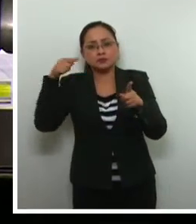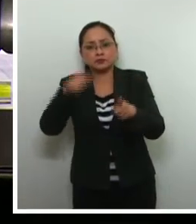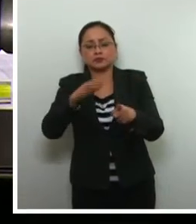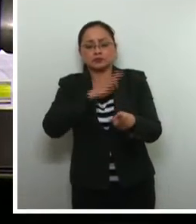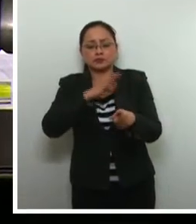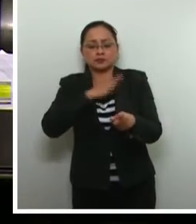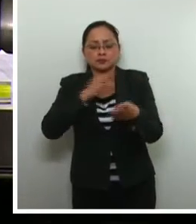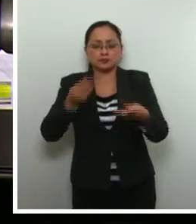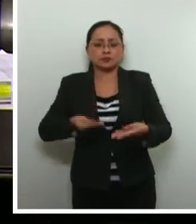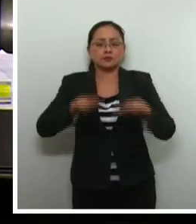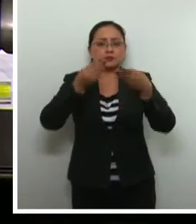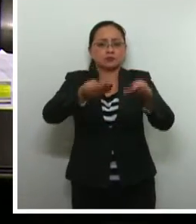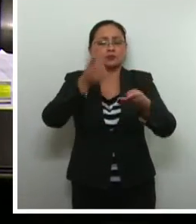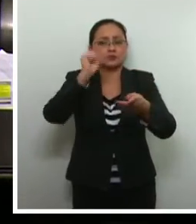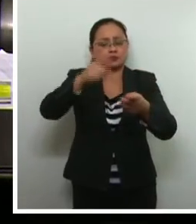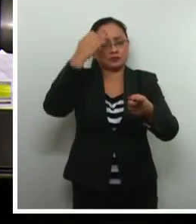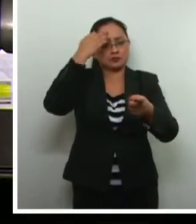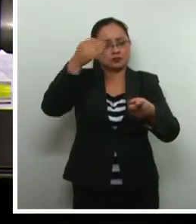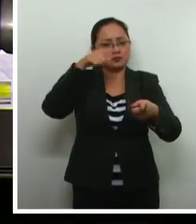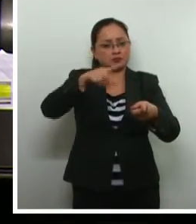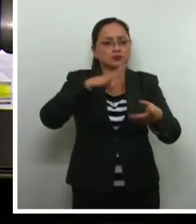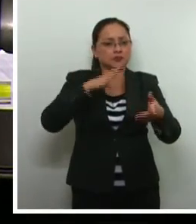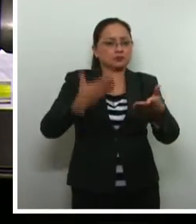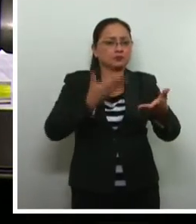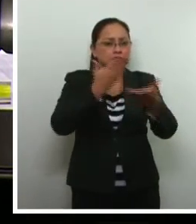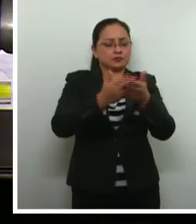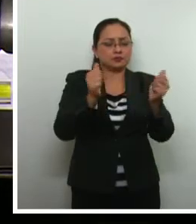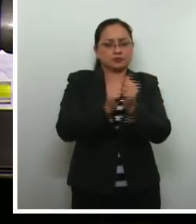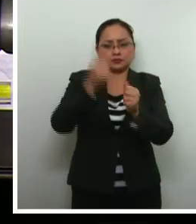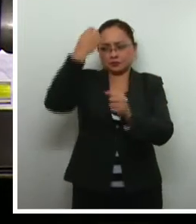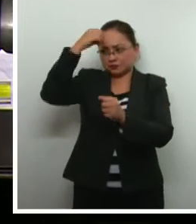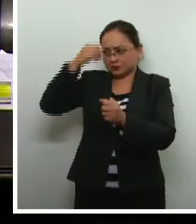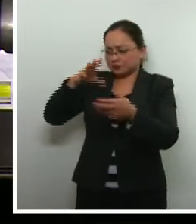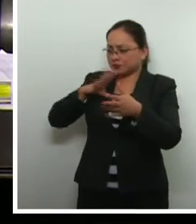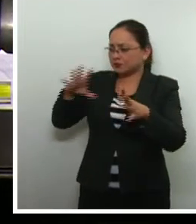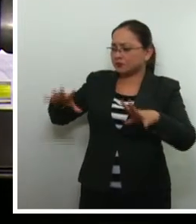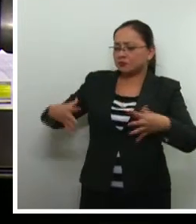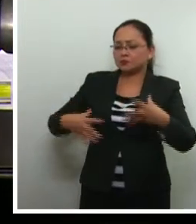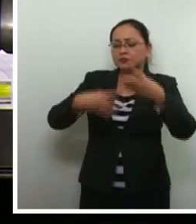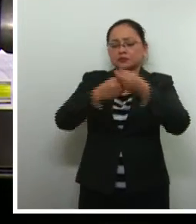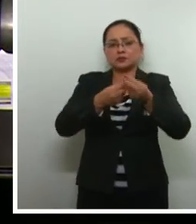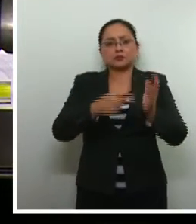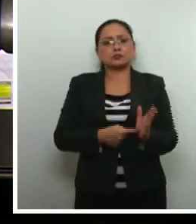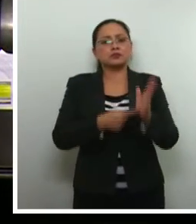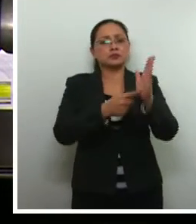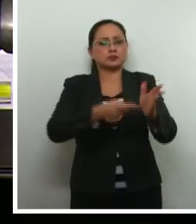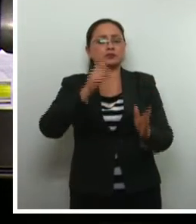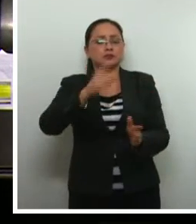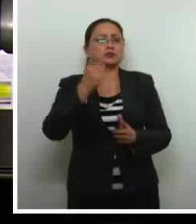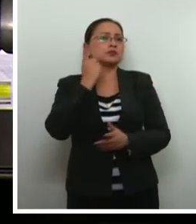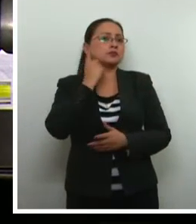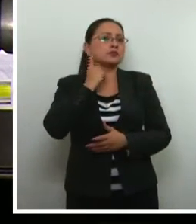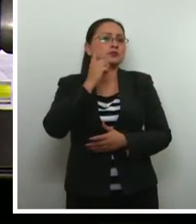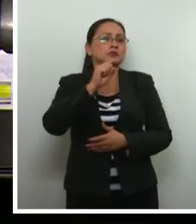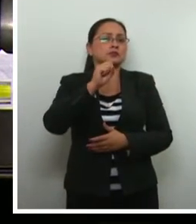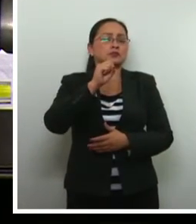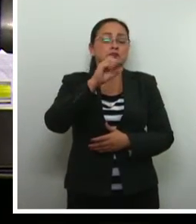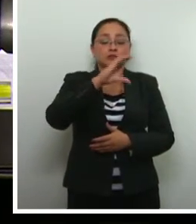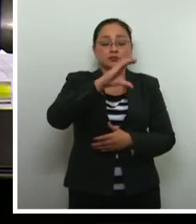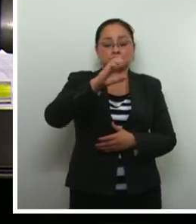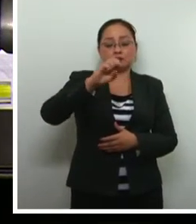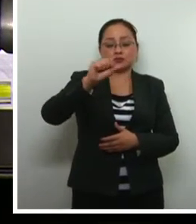hacer llegar propuestas de consenso, como sucedió con la que presentó el diputado César